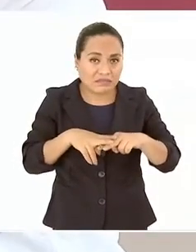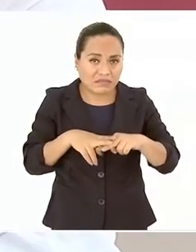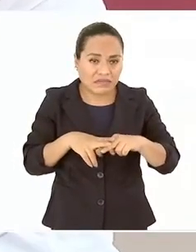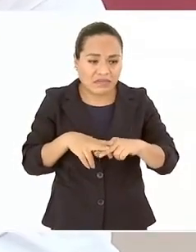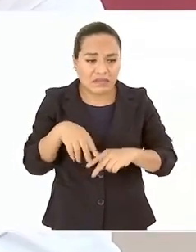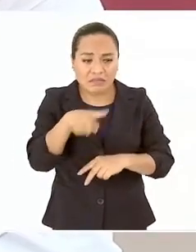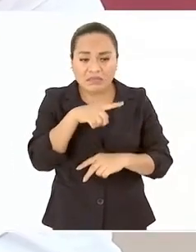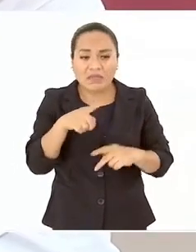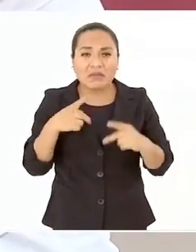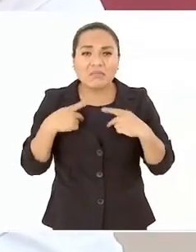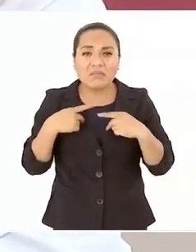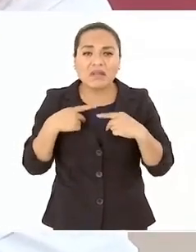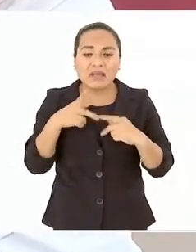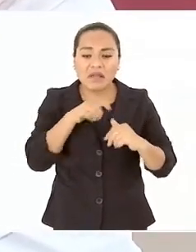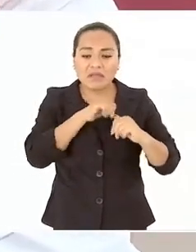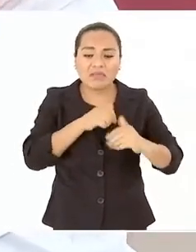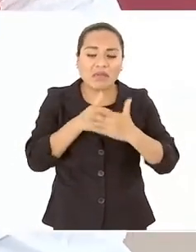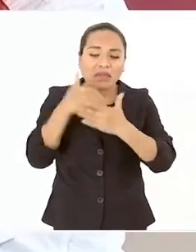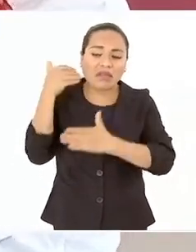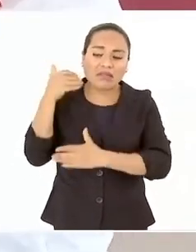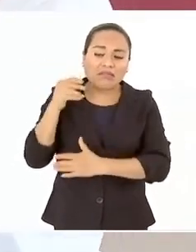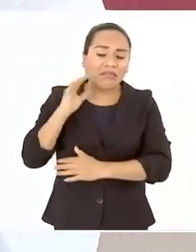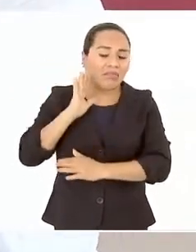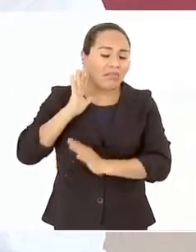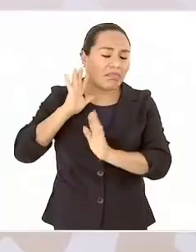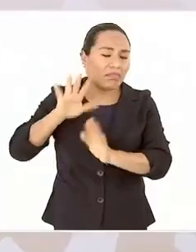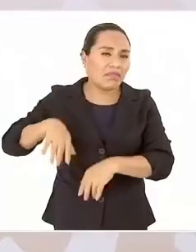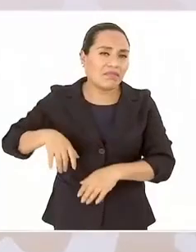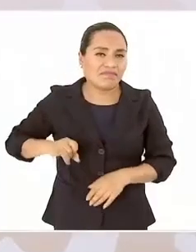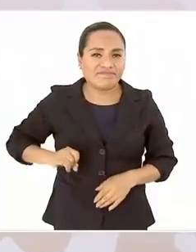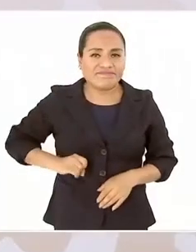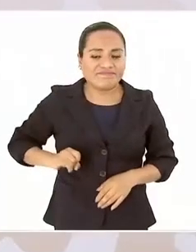les importaba el Istmo, no los dejaron. No les importaba el